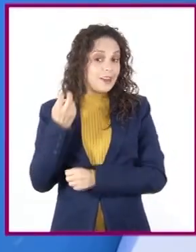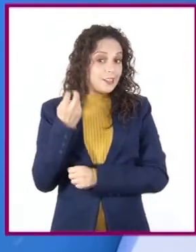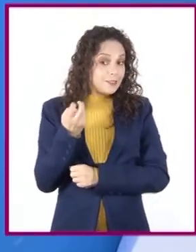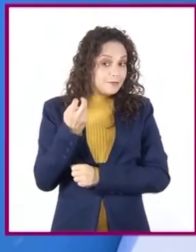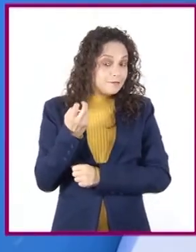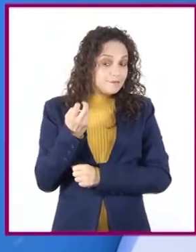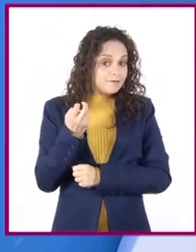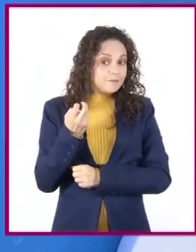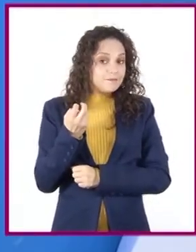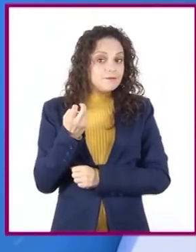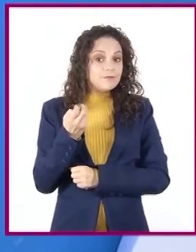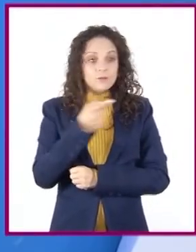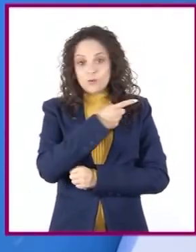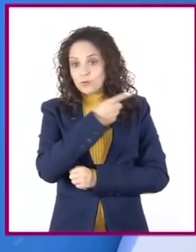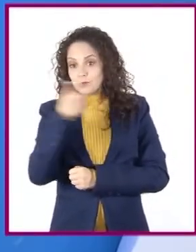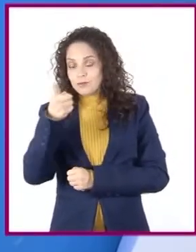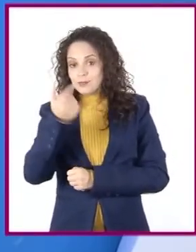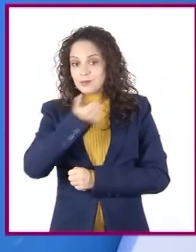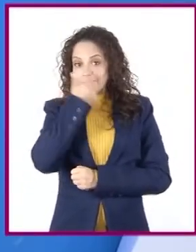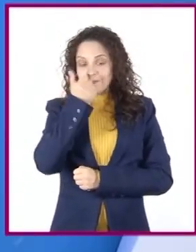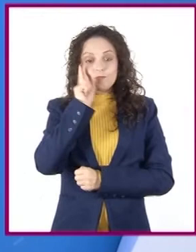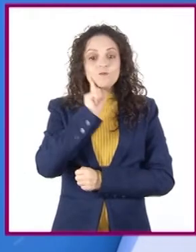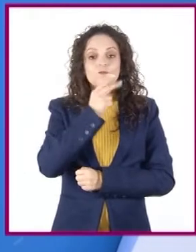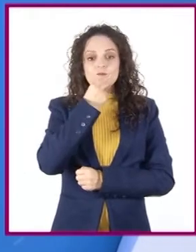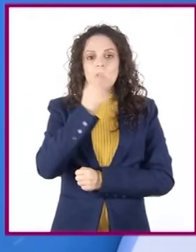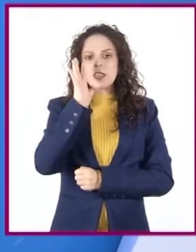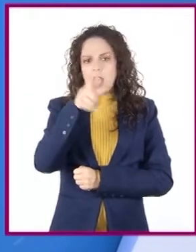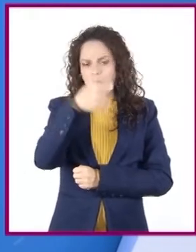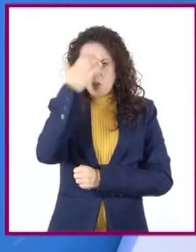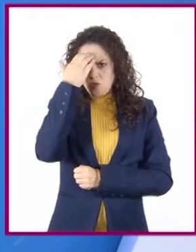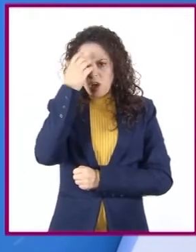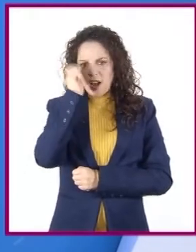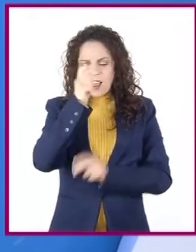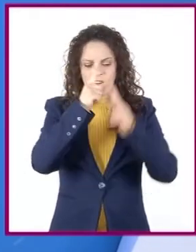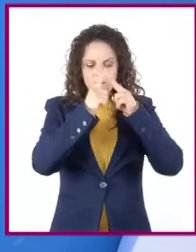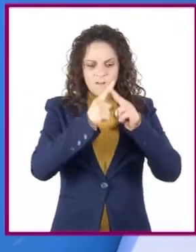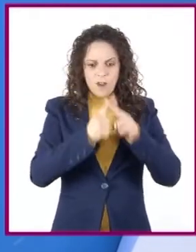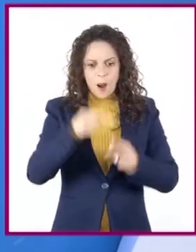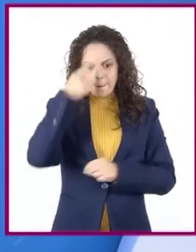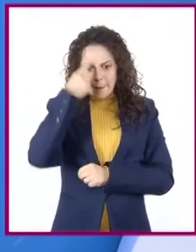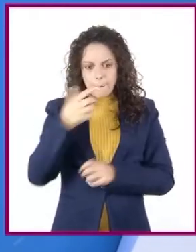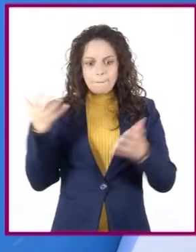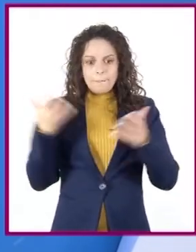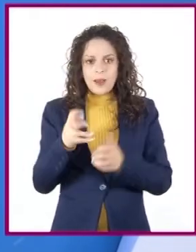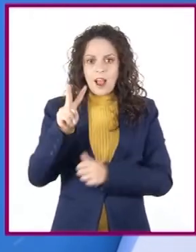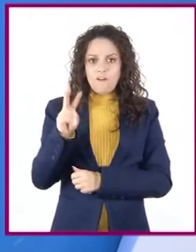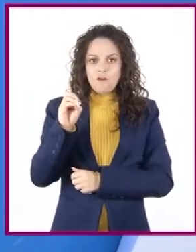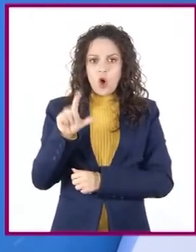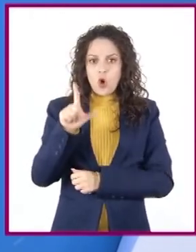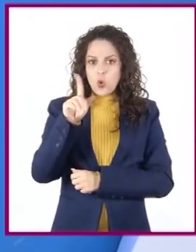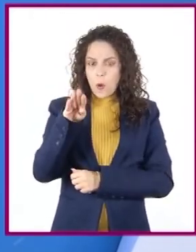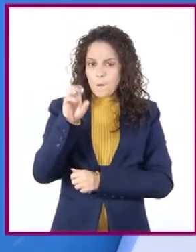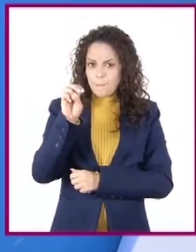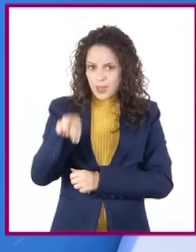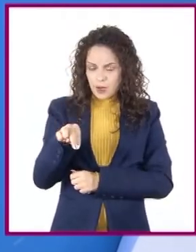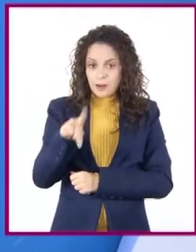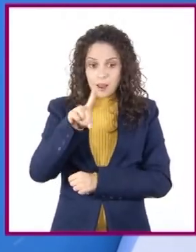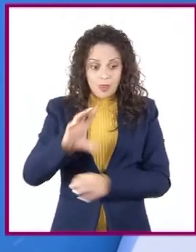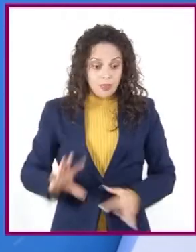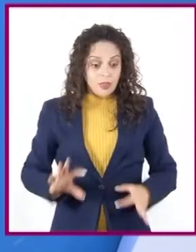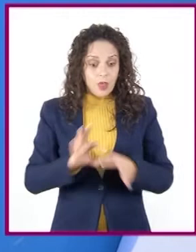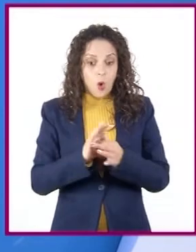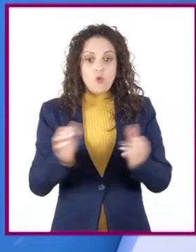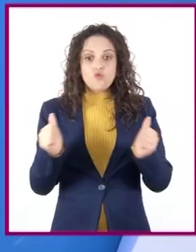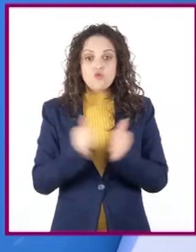Probablemente ustedes, alumnas y alumnos, ya conozcan las fórmulas para calcular el volumen de esos prismas, si las asocian con las